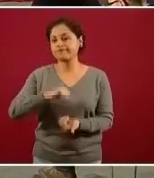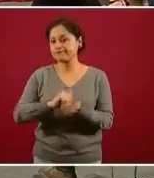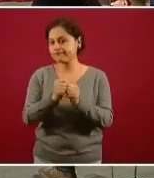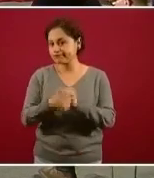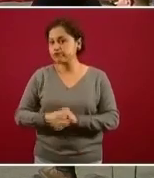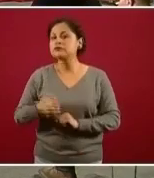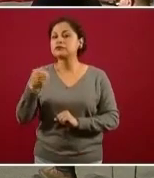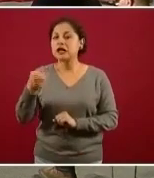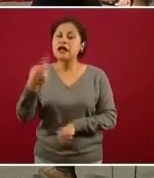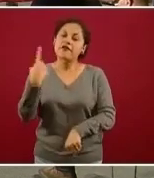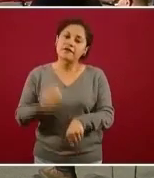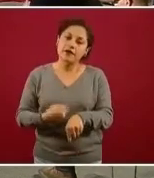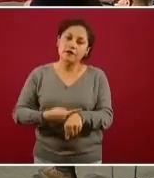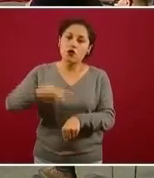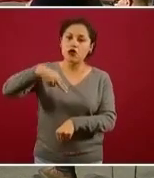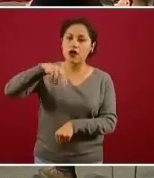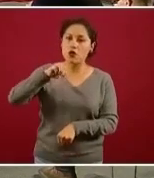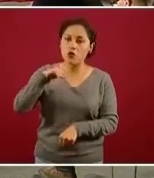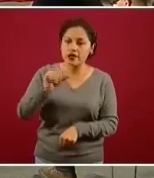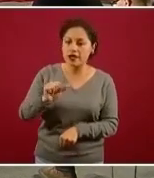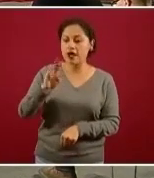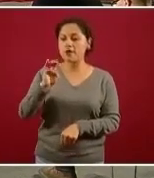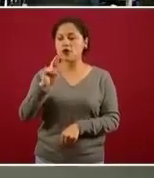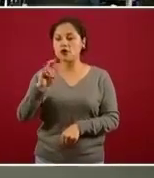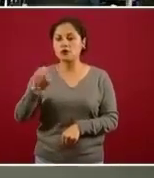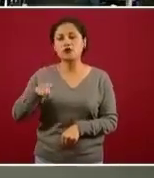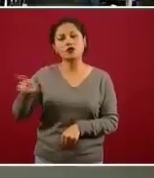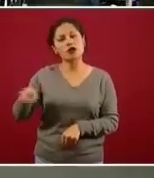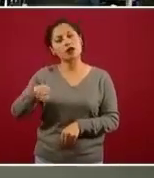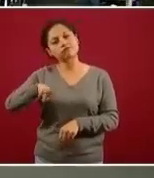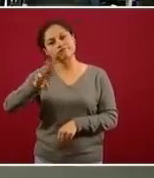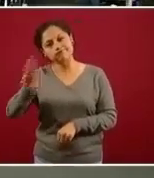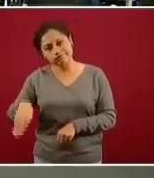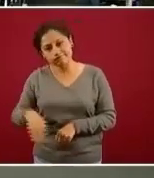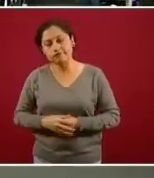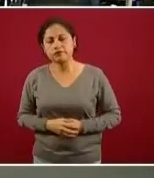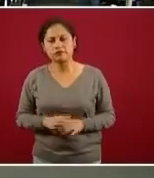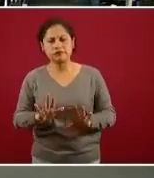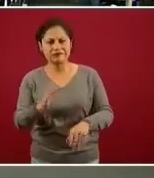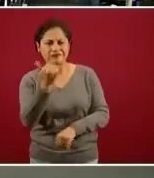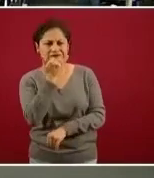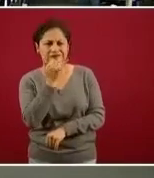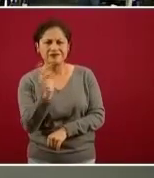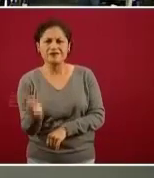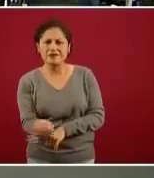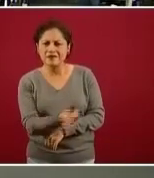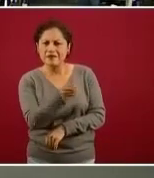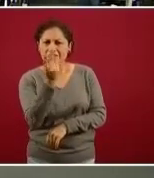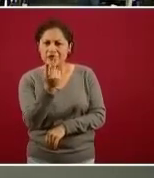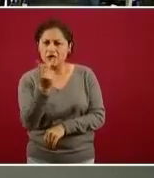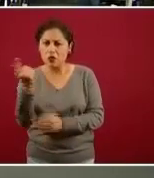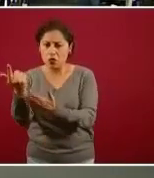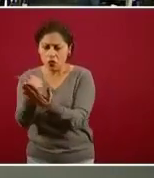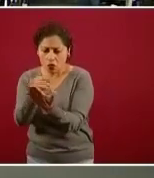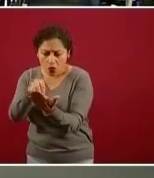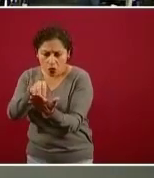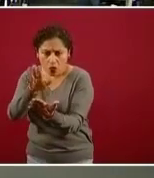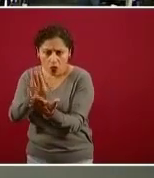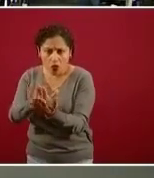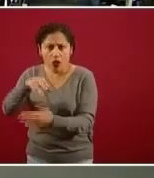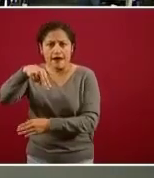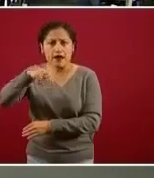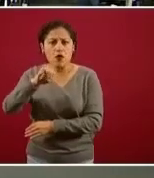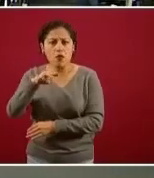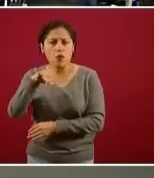tanto en casos como en defunciones. Discúlpeme nada más la insistencia. Entonces, ¿tienen la certeza de lo que les reportan como neumonía es fallecimiento